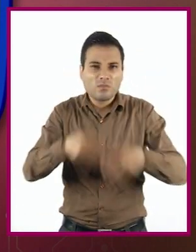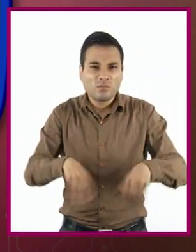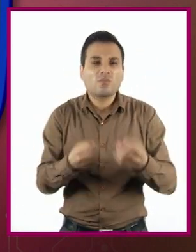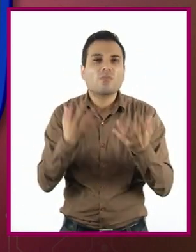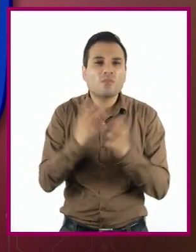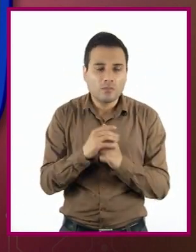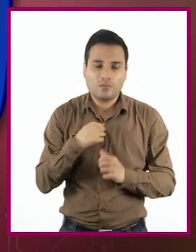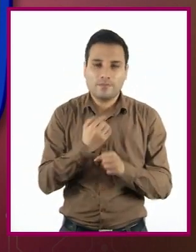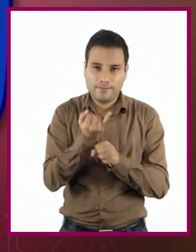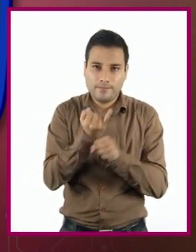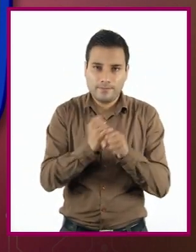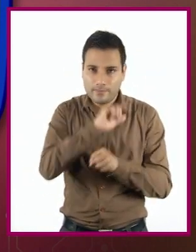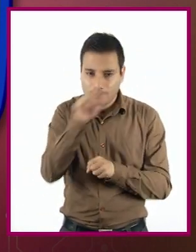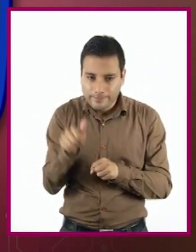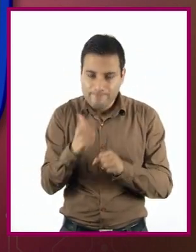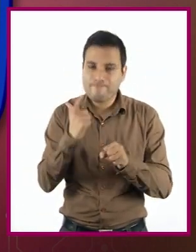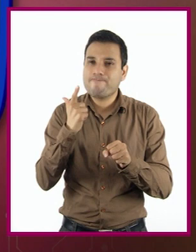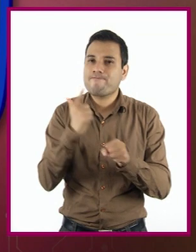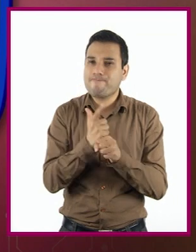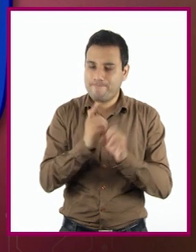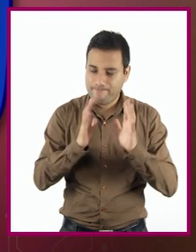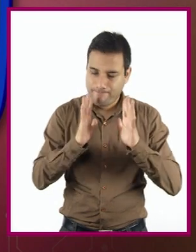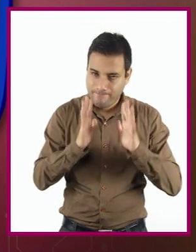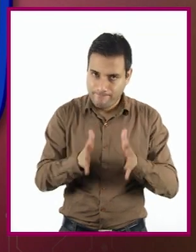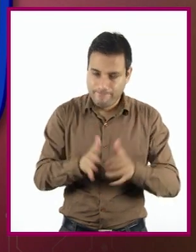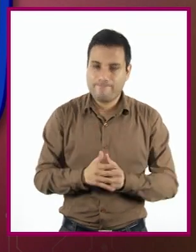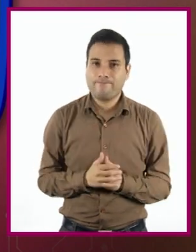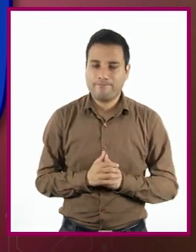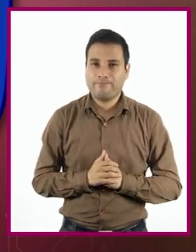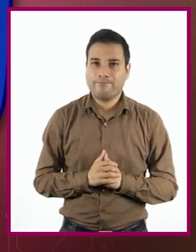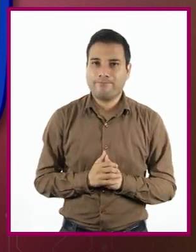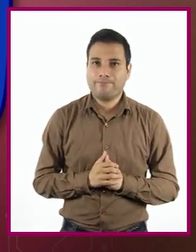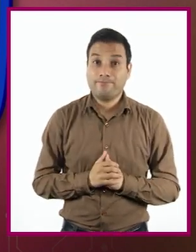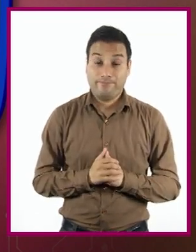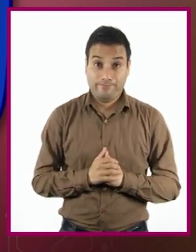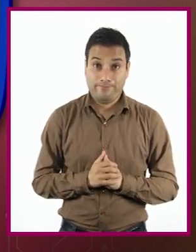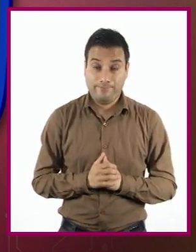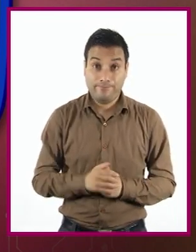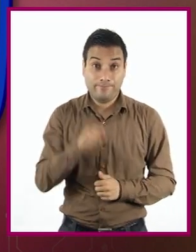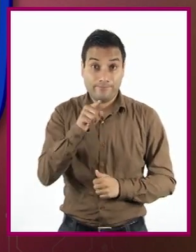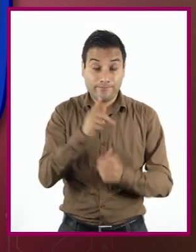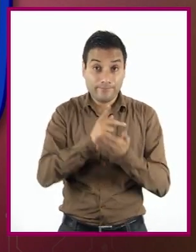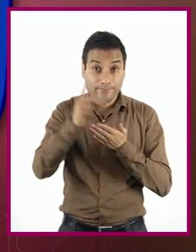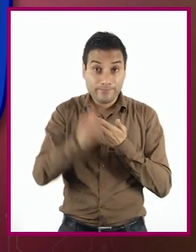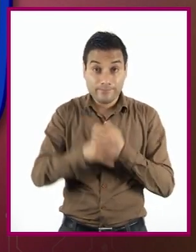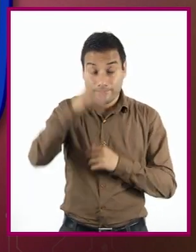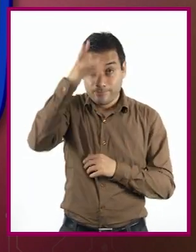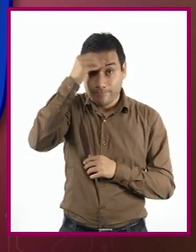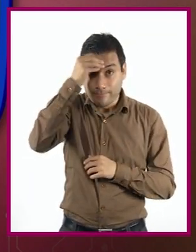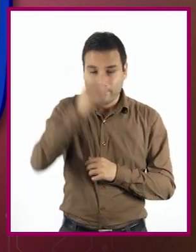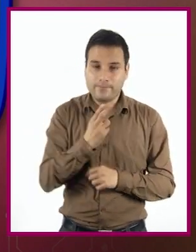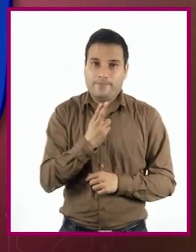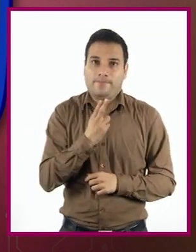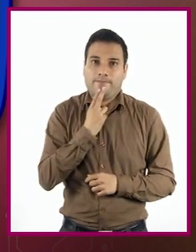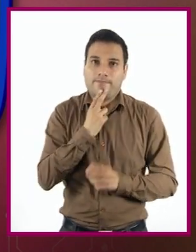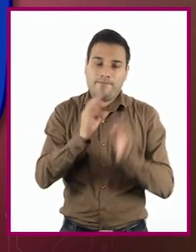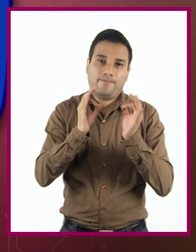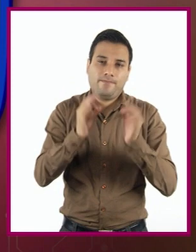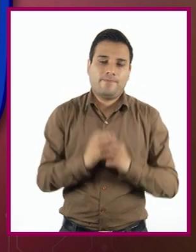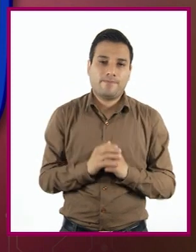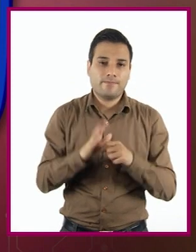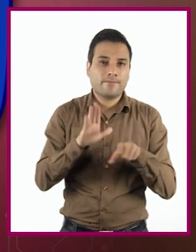tarea de investigar y saqué mis conclusiones con base en mis resultados. Aprender a realizar proyectos me ayudó mucho en mi vida académica, ya